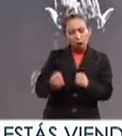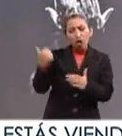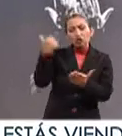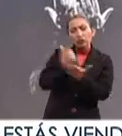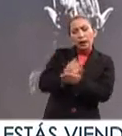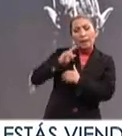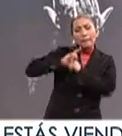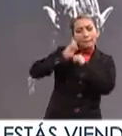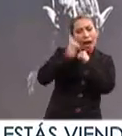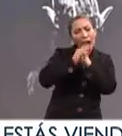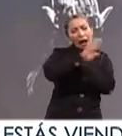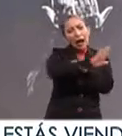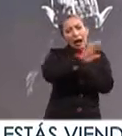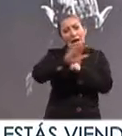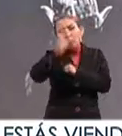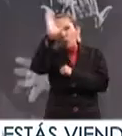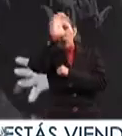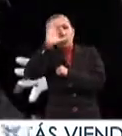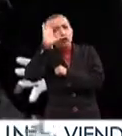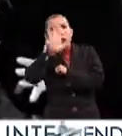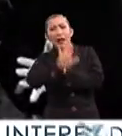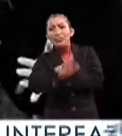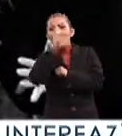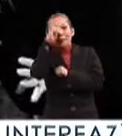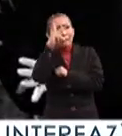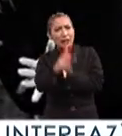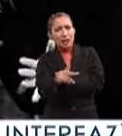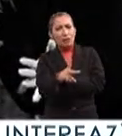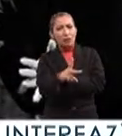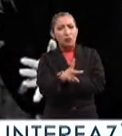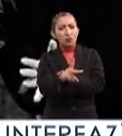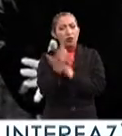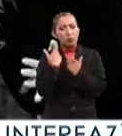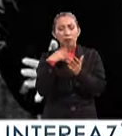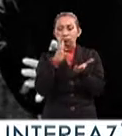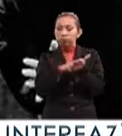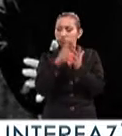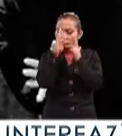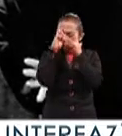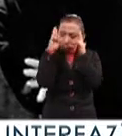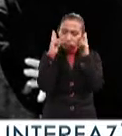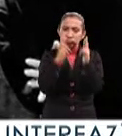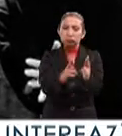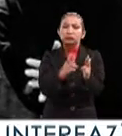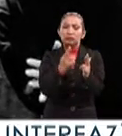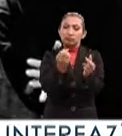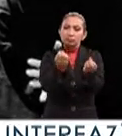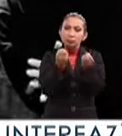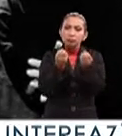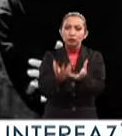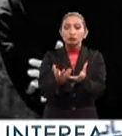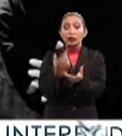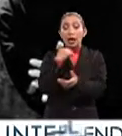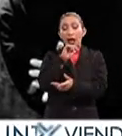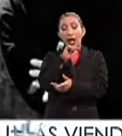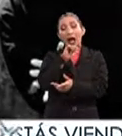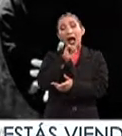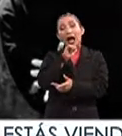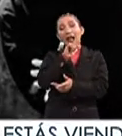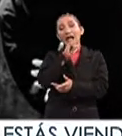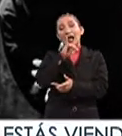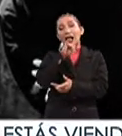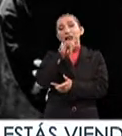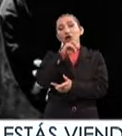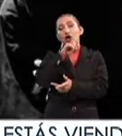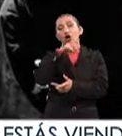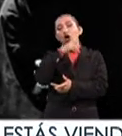el país, la cultura de este país le debe mucho. Si Alejandro Jodorowsky